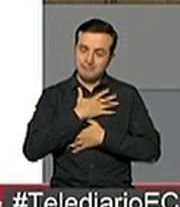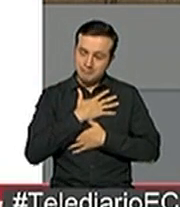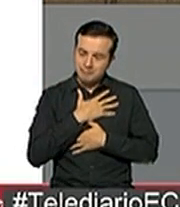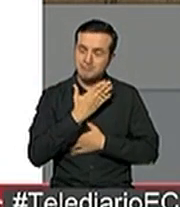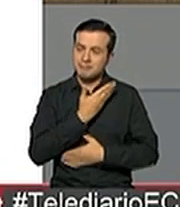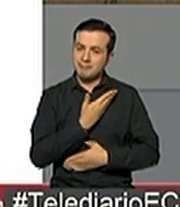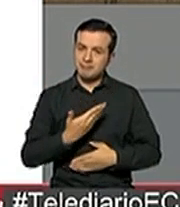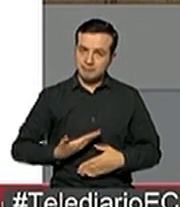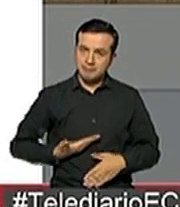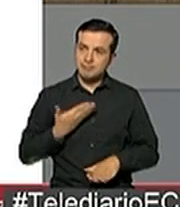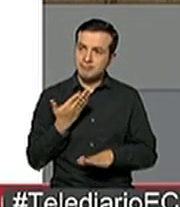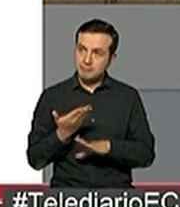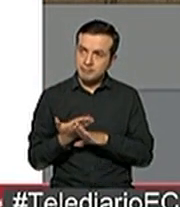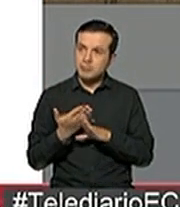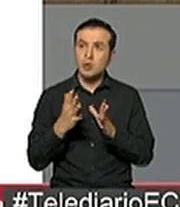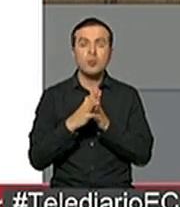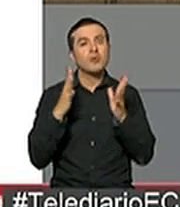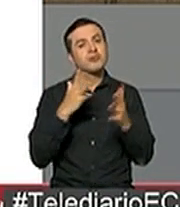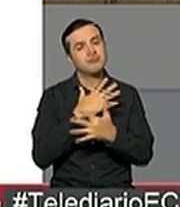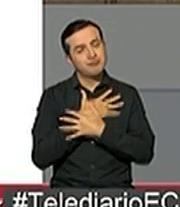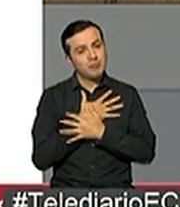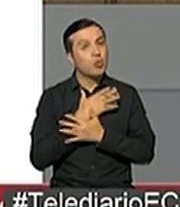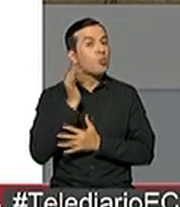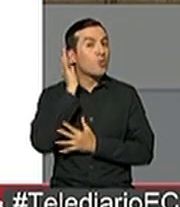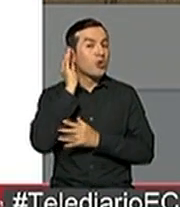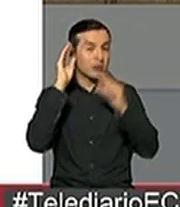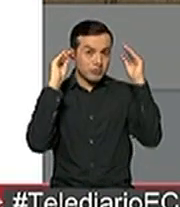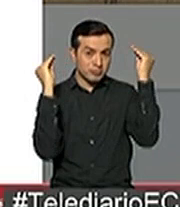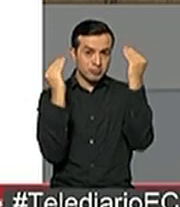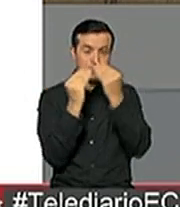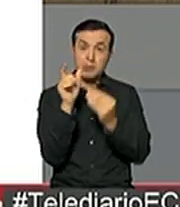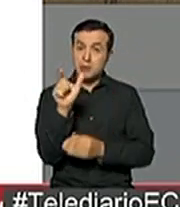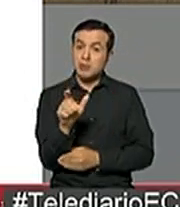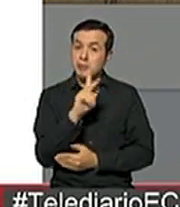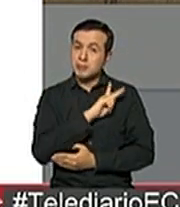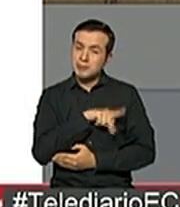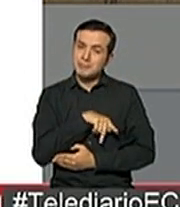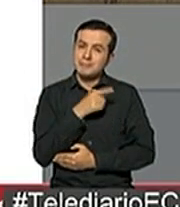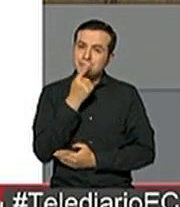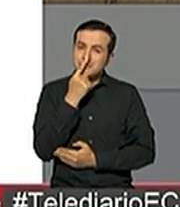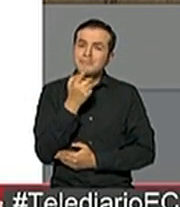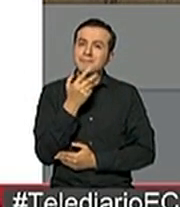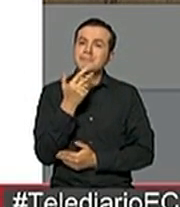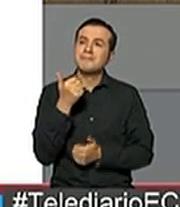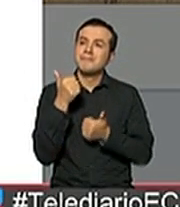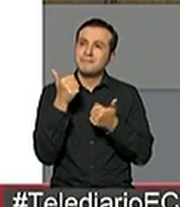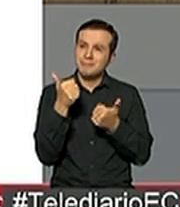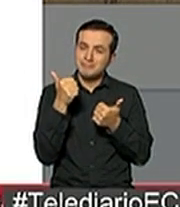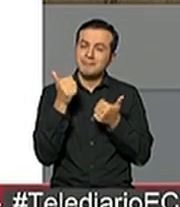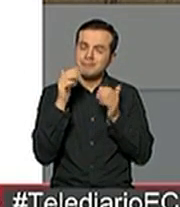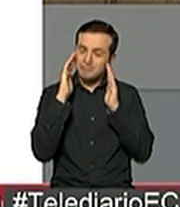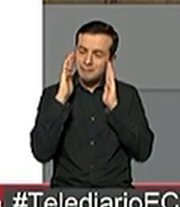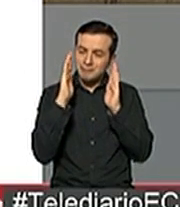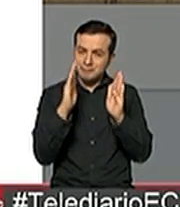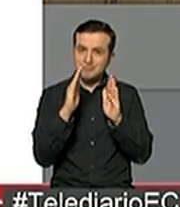presidente igualmente mucho cariño a rocío moreno por su persona al interés por las mejores causas